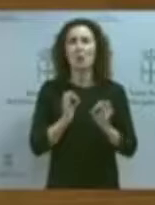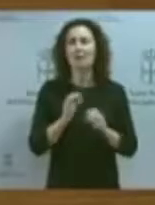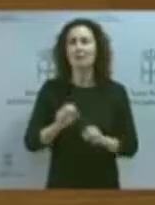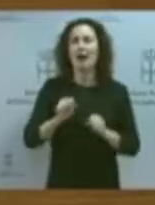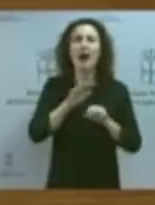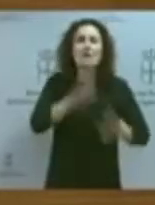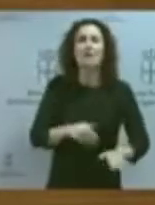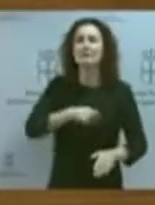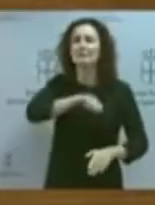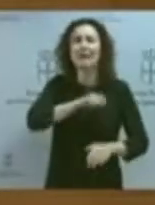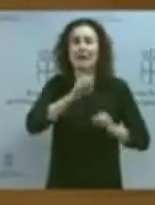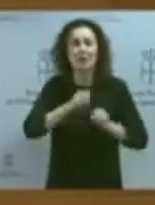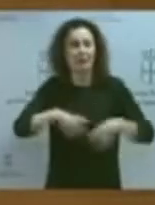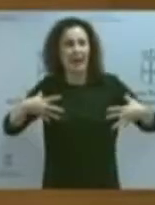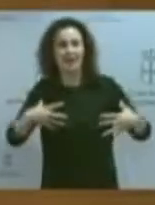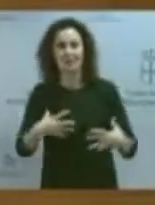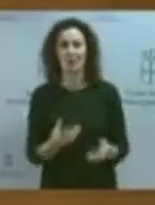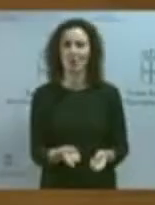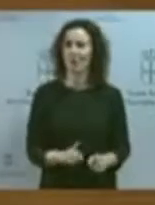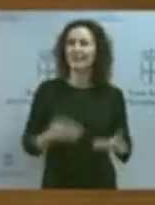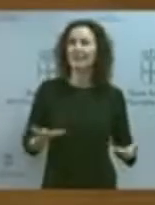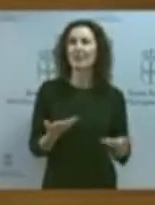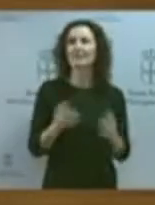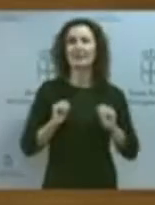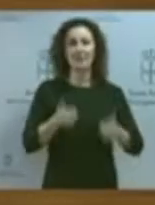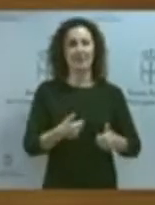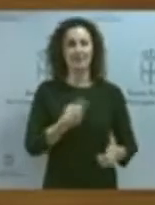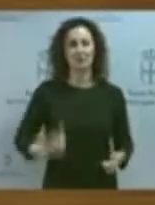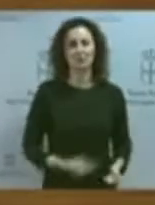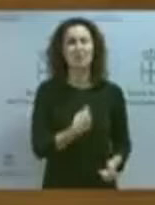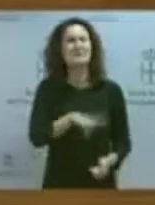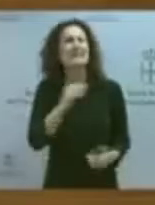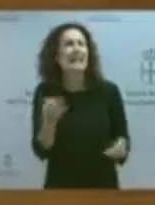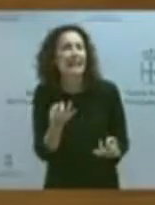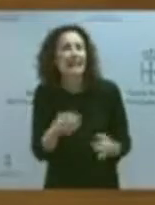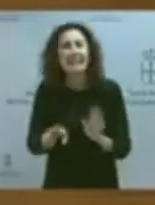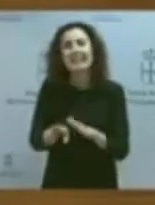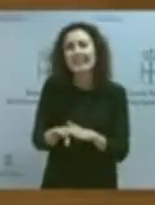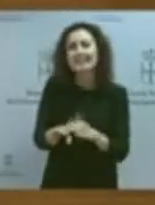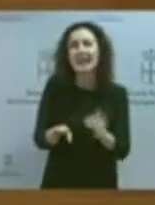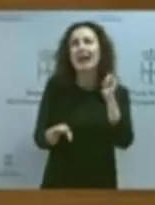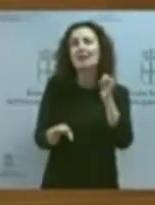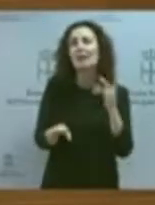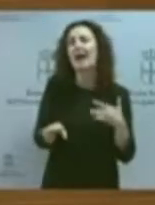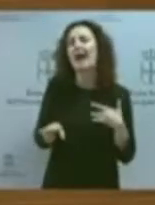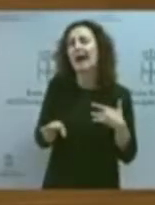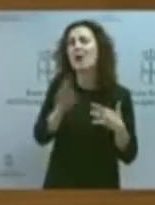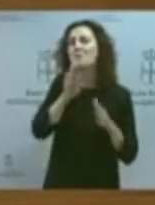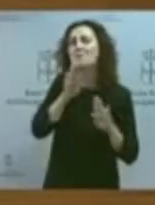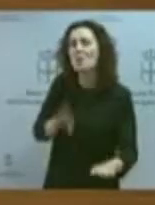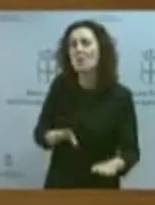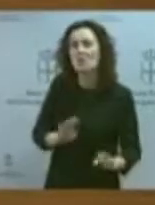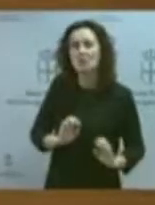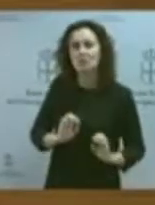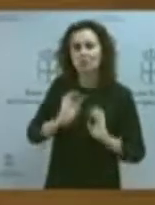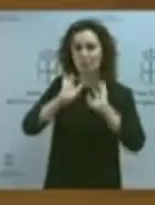Intentábamos entender desde Podemos Asturias por qué la derecha tiene tanto amor a un dirigente rebelde asturo, por qué la derecha tiene tanto amor a